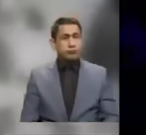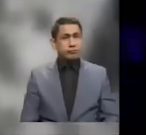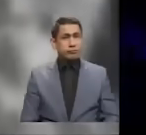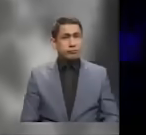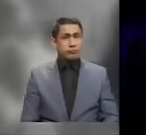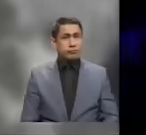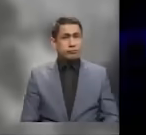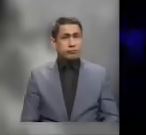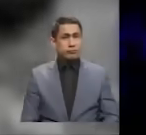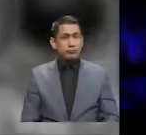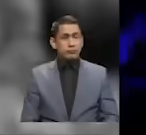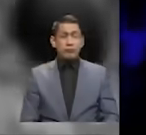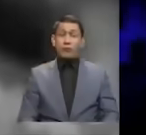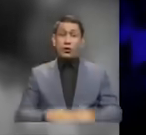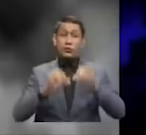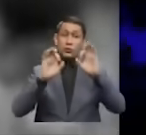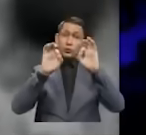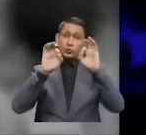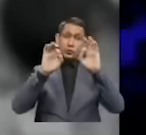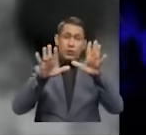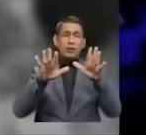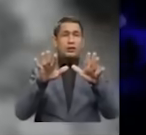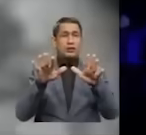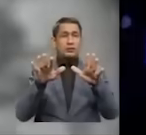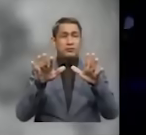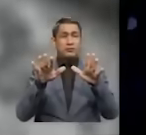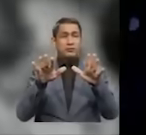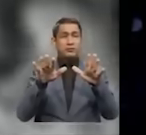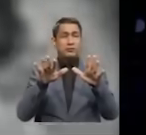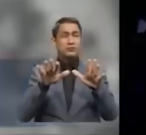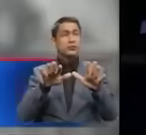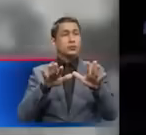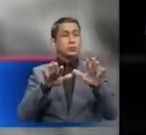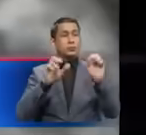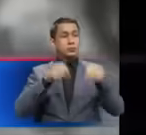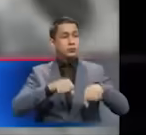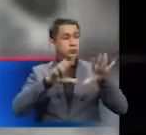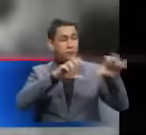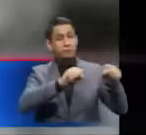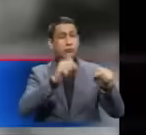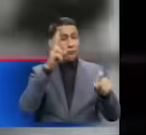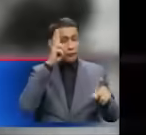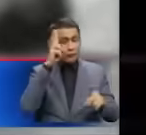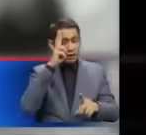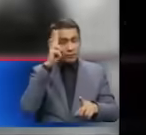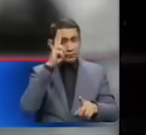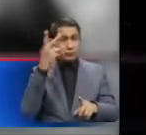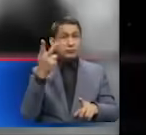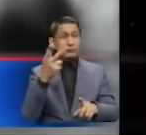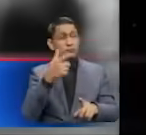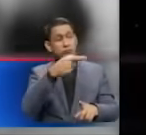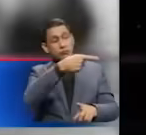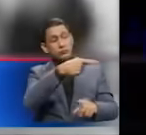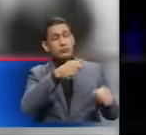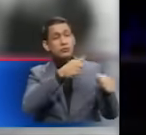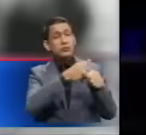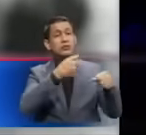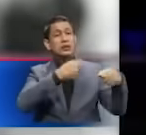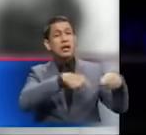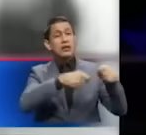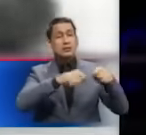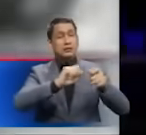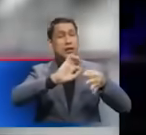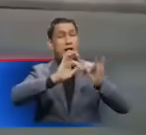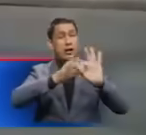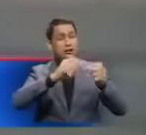gracias, no pasó a mayor cosa porque ahí usted ve ahí una tienda. Y ahí hay que arreglan carros y todas esas cuestiones. A Dios